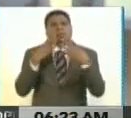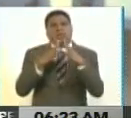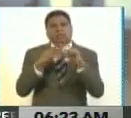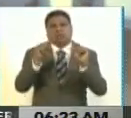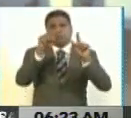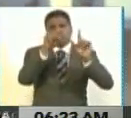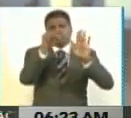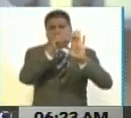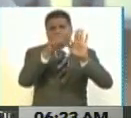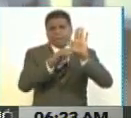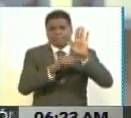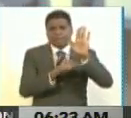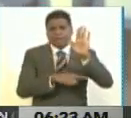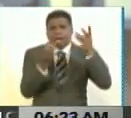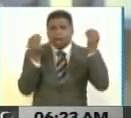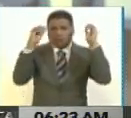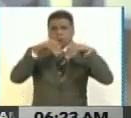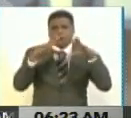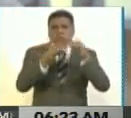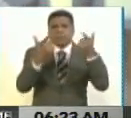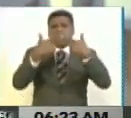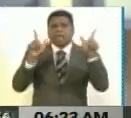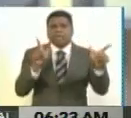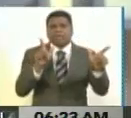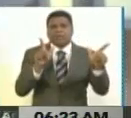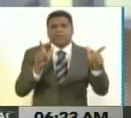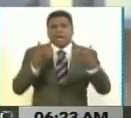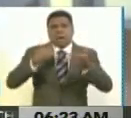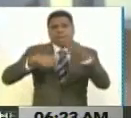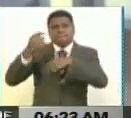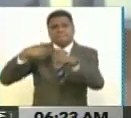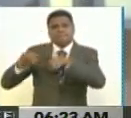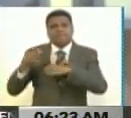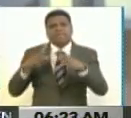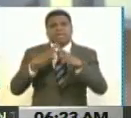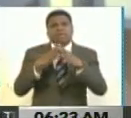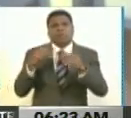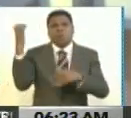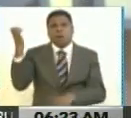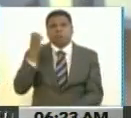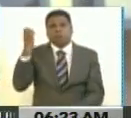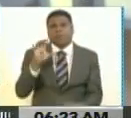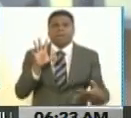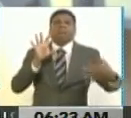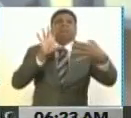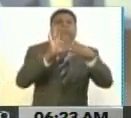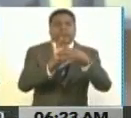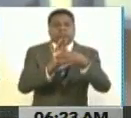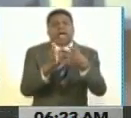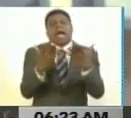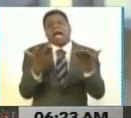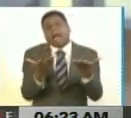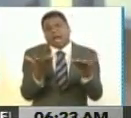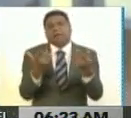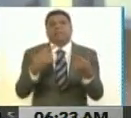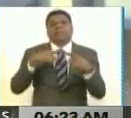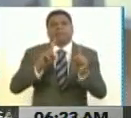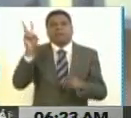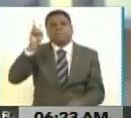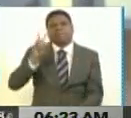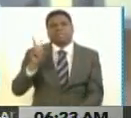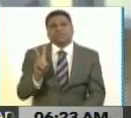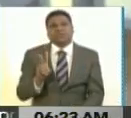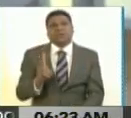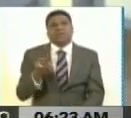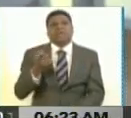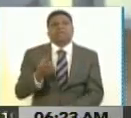libre comercio que entre algunos países del Mercosur y entre la Unión Europea se quieren llevar a cabo. Entonces, obviamente, como Venezuela es un país que